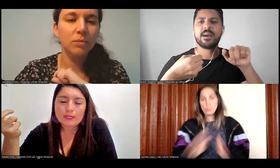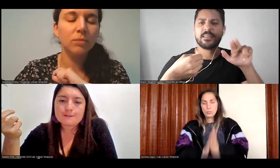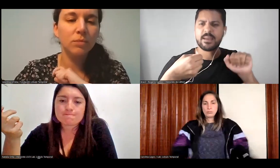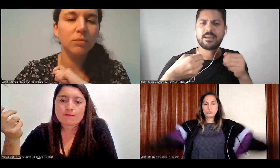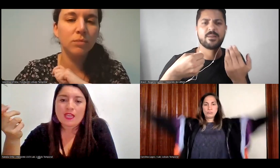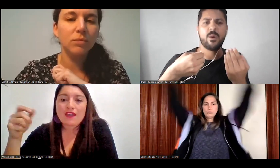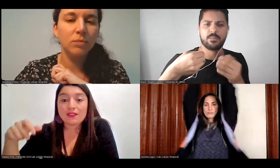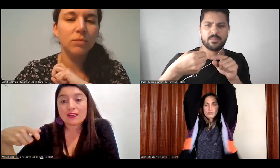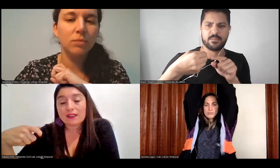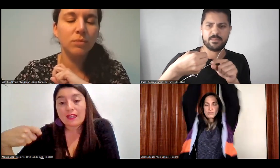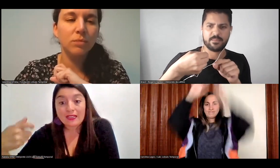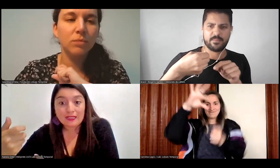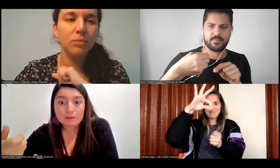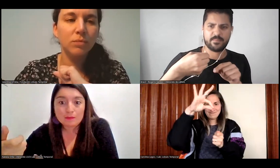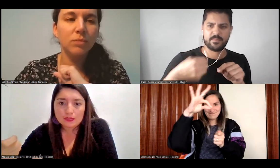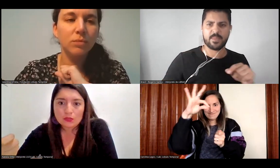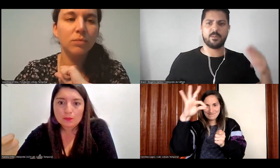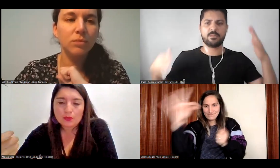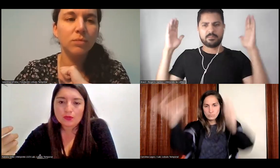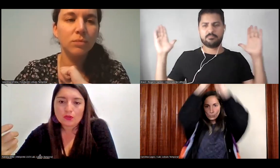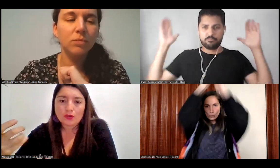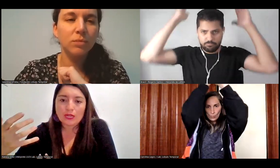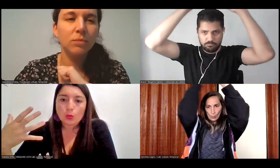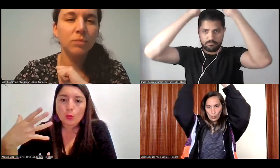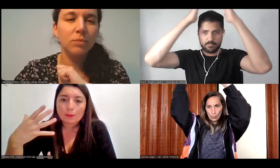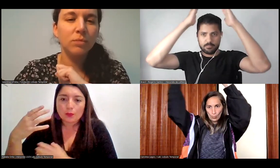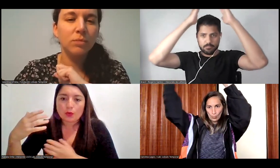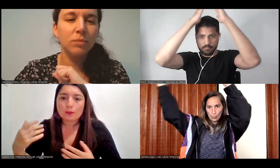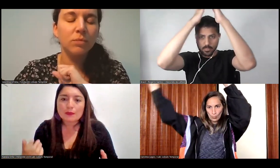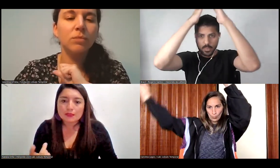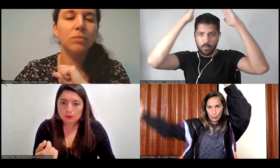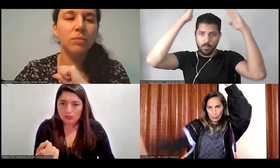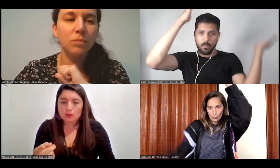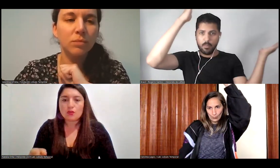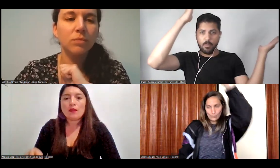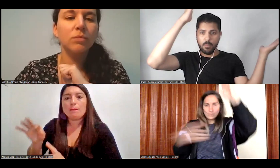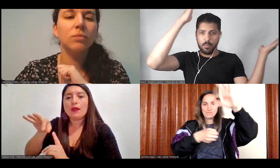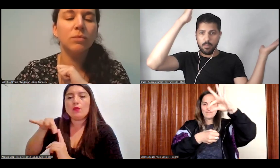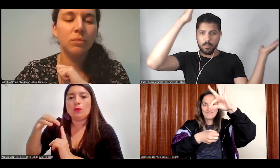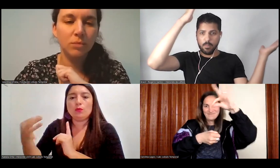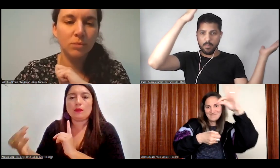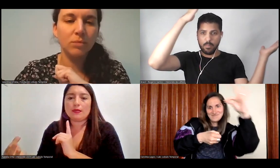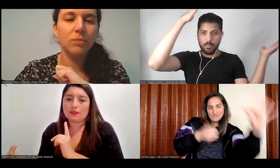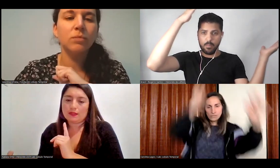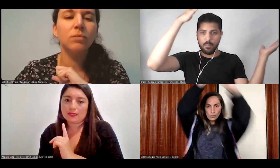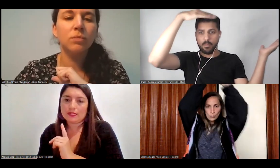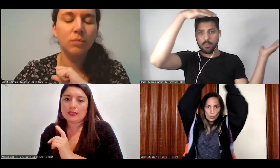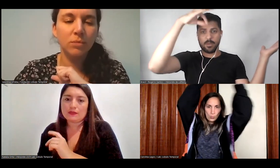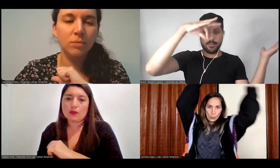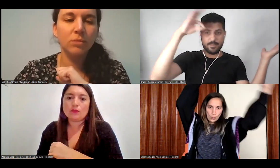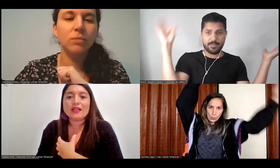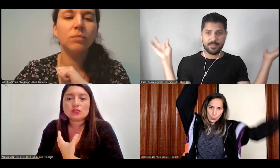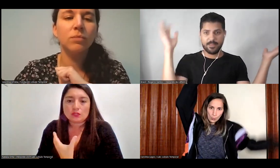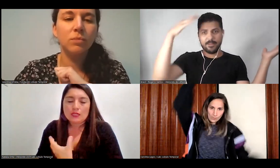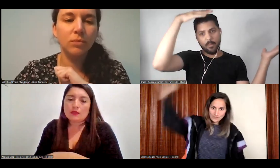puede abrir las cáscaras del plátano, pero con el cuerpo completamente? Por ejemplo, yo bajo una parte de la cáscara